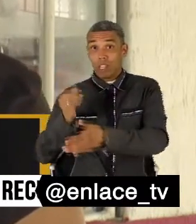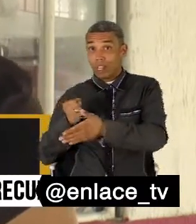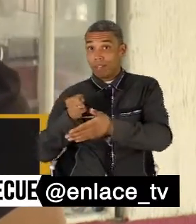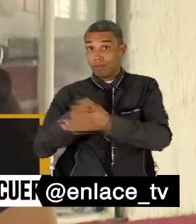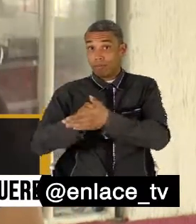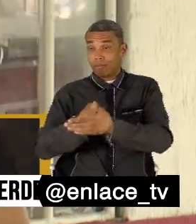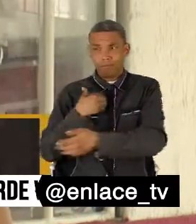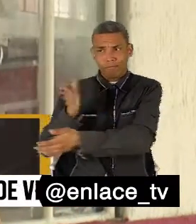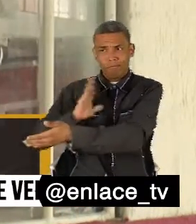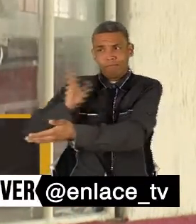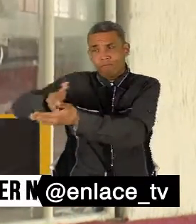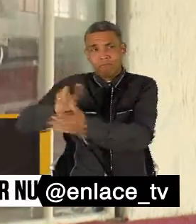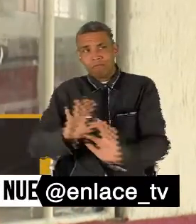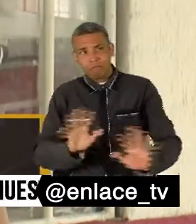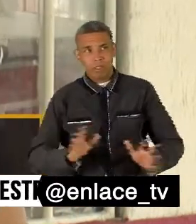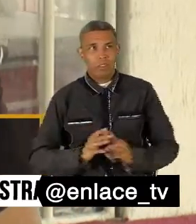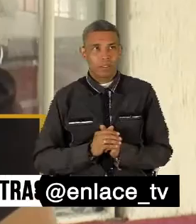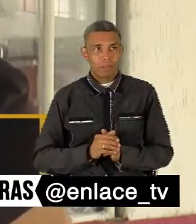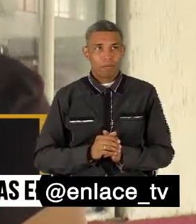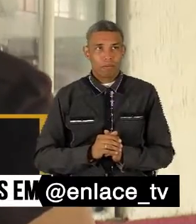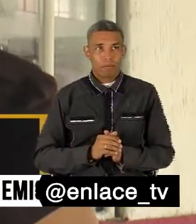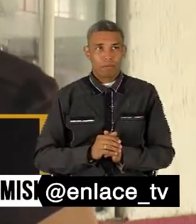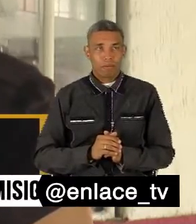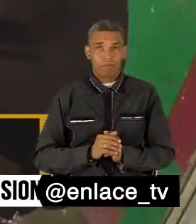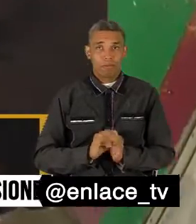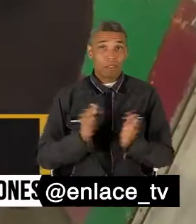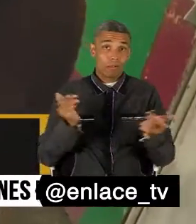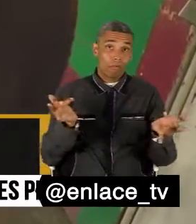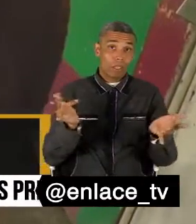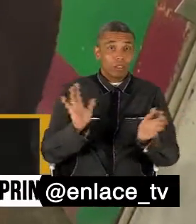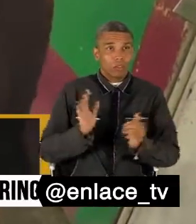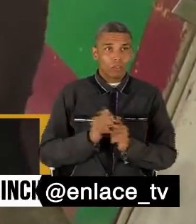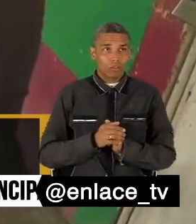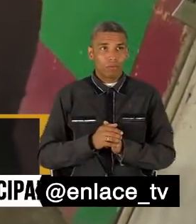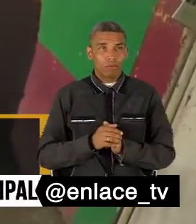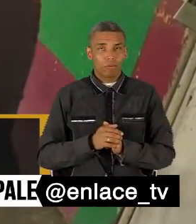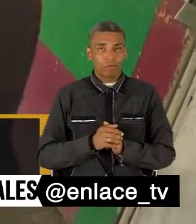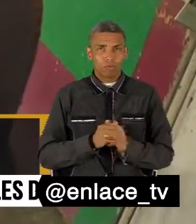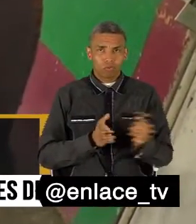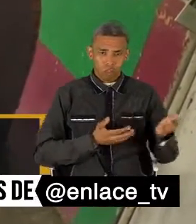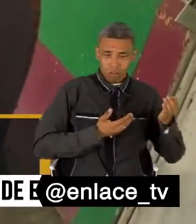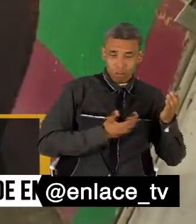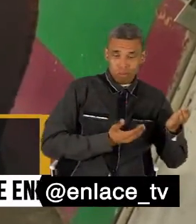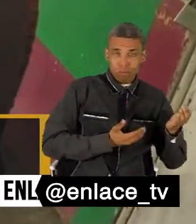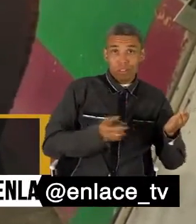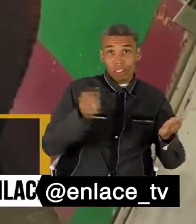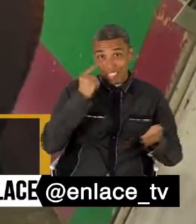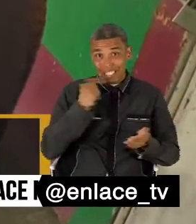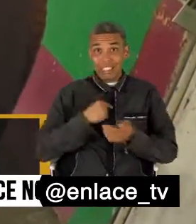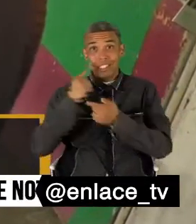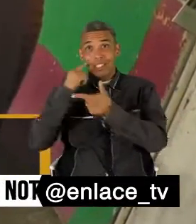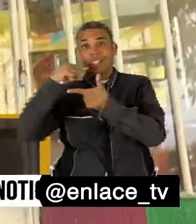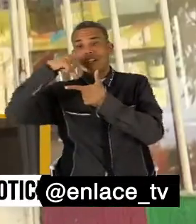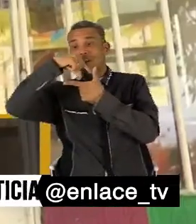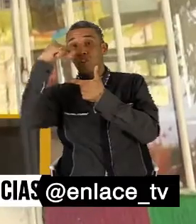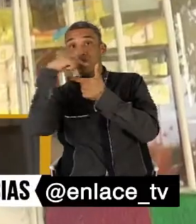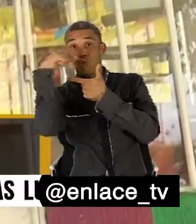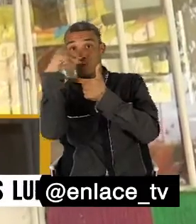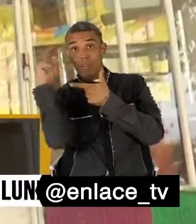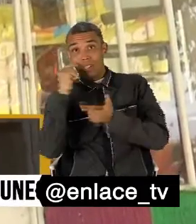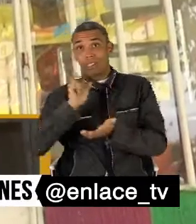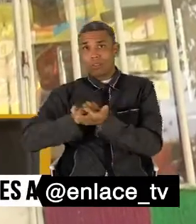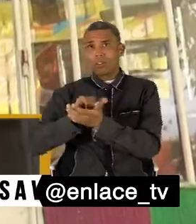esperando los días para ver en qué sale el fallo de la tutela. El menor cuenta con los servicios de la nueva EPS. La familia ya interpuso